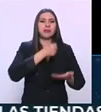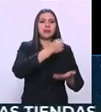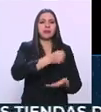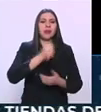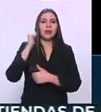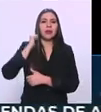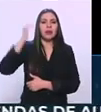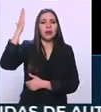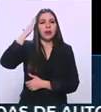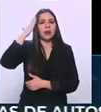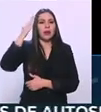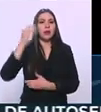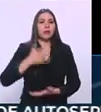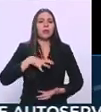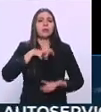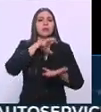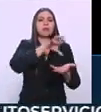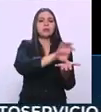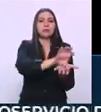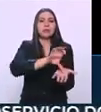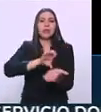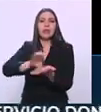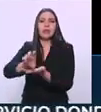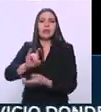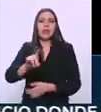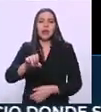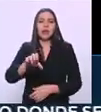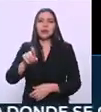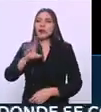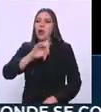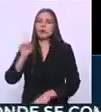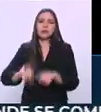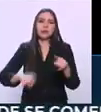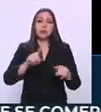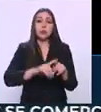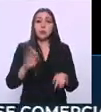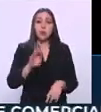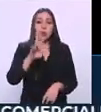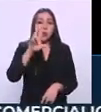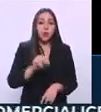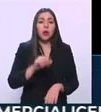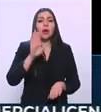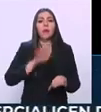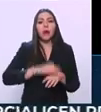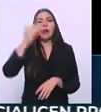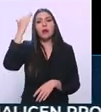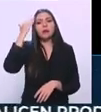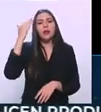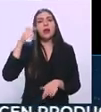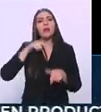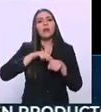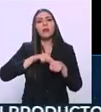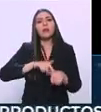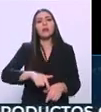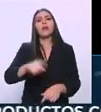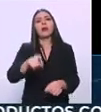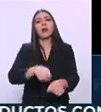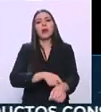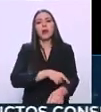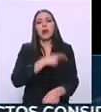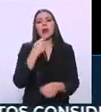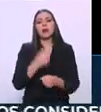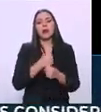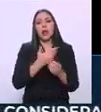fideicomisos, que si no se hubiera hecho así, nuestro camino hubiera sido todavía más largo y tortuoso. Entonces, por eso estamos contentos.